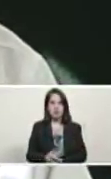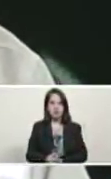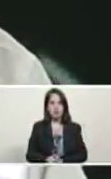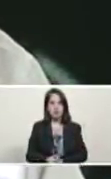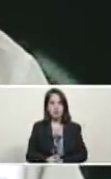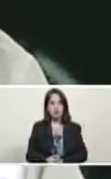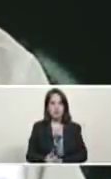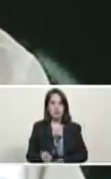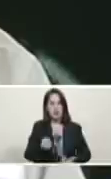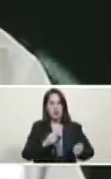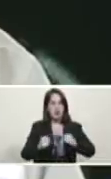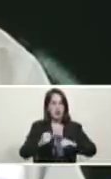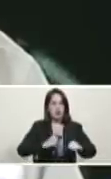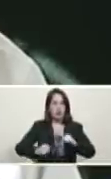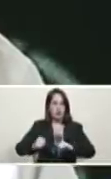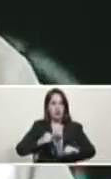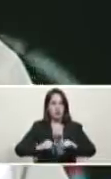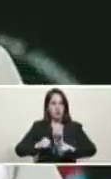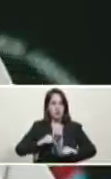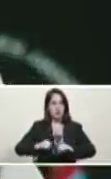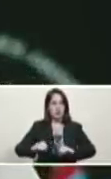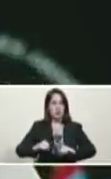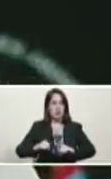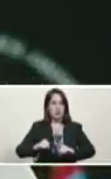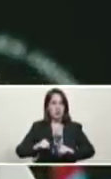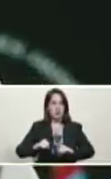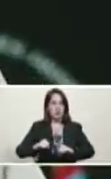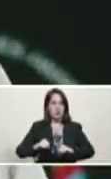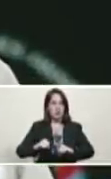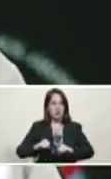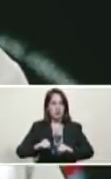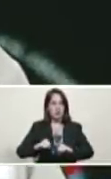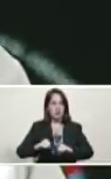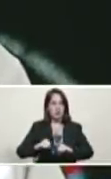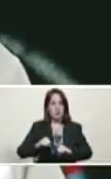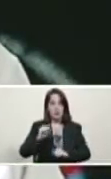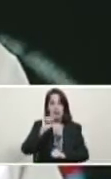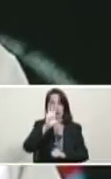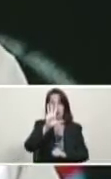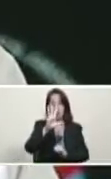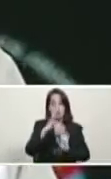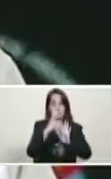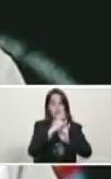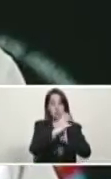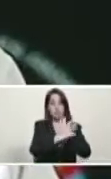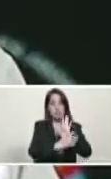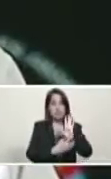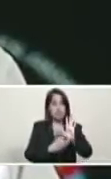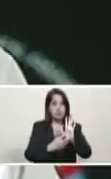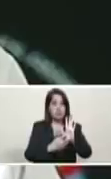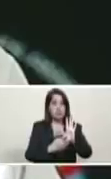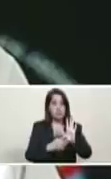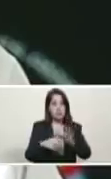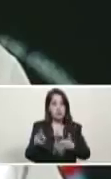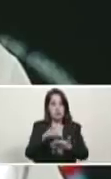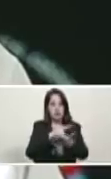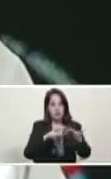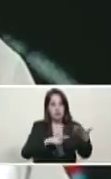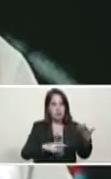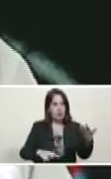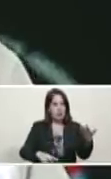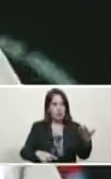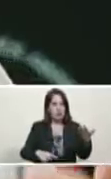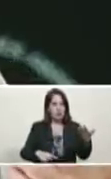movimientos partidos organizaciones de los cinco continentes vamos a leer el manifiesto